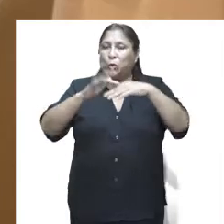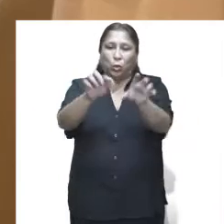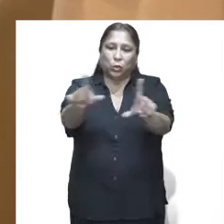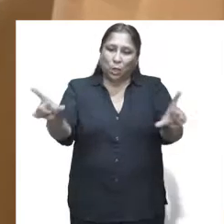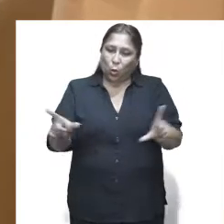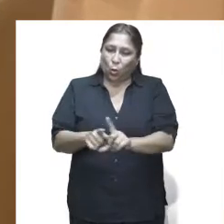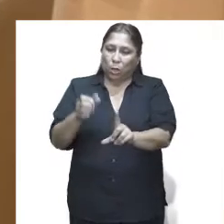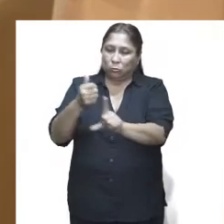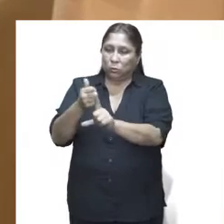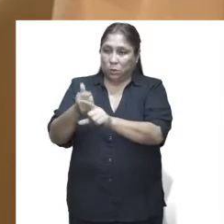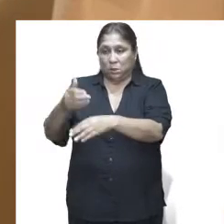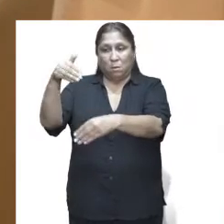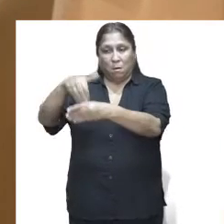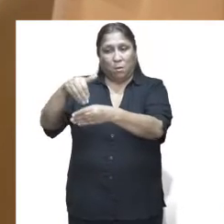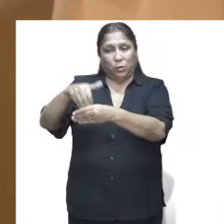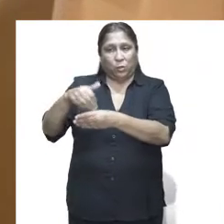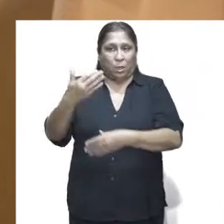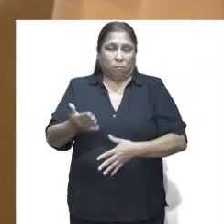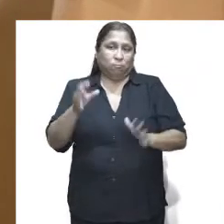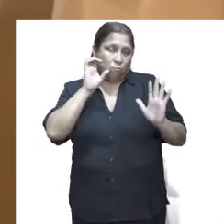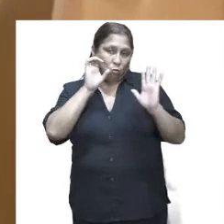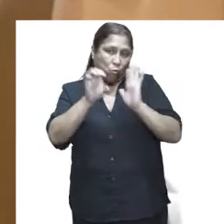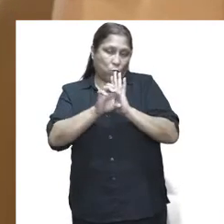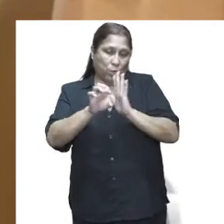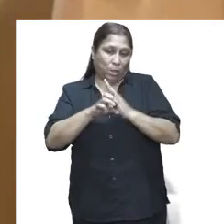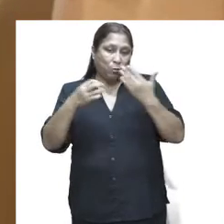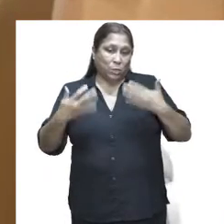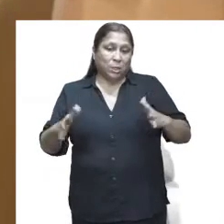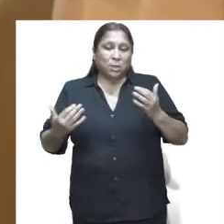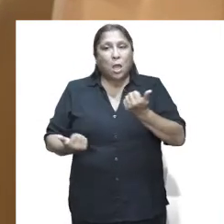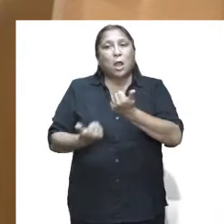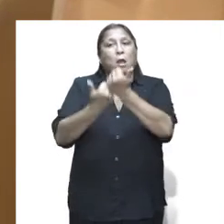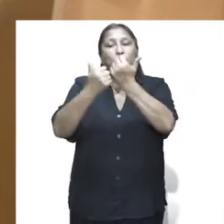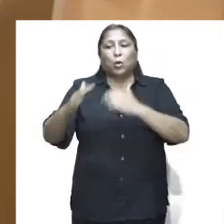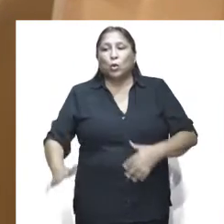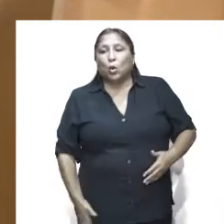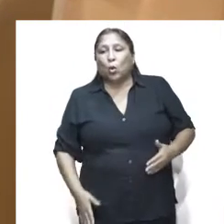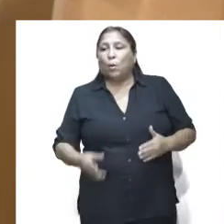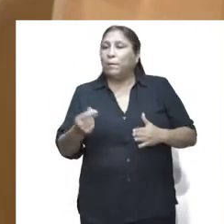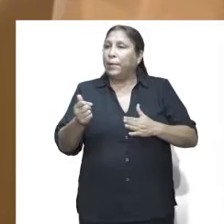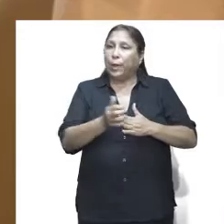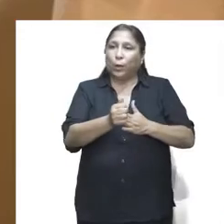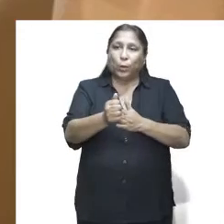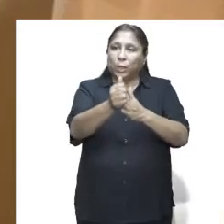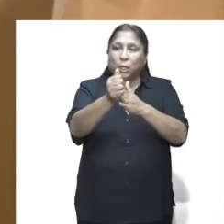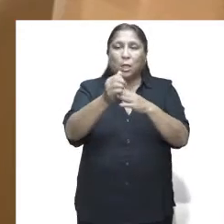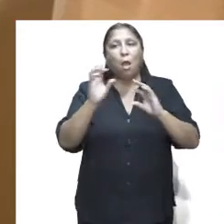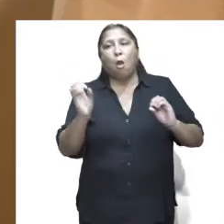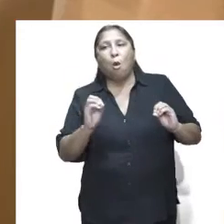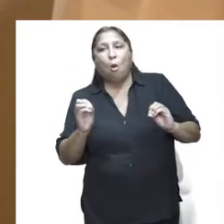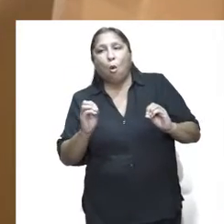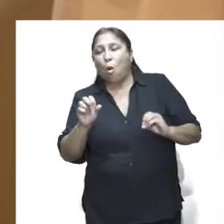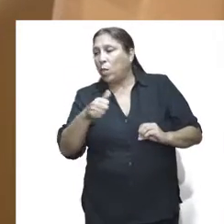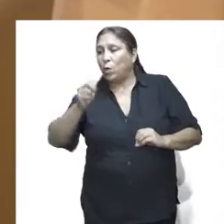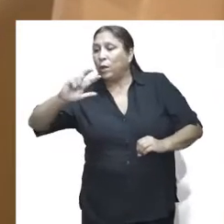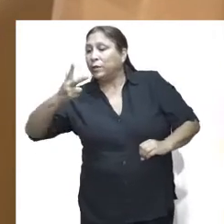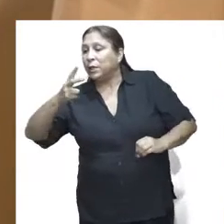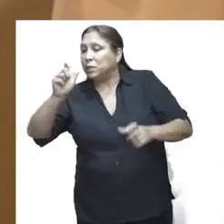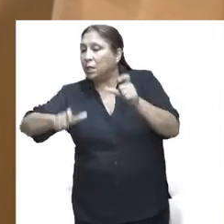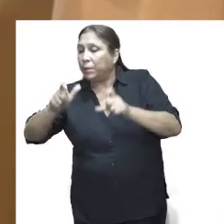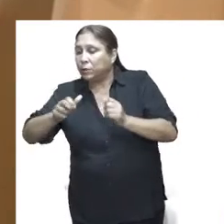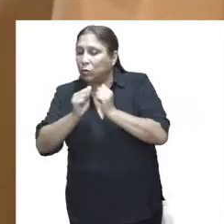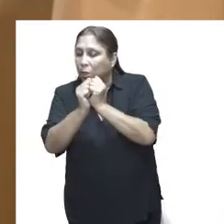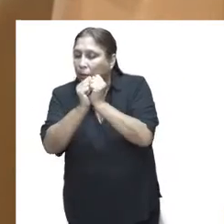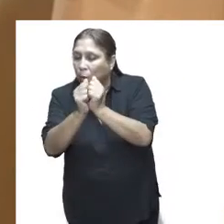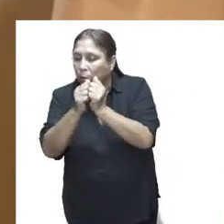va a votar, no, por ejemplo, ya sea el apoyo con un perro guía, de lo que estamos hablando, o de una tercera persona, ¿no?